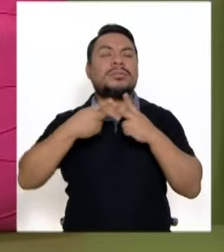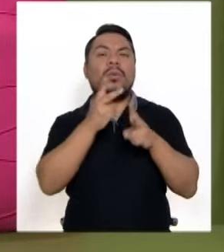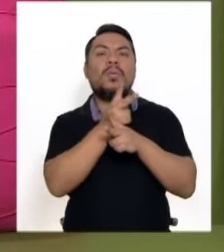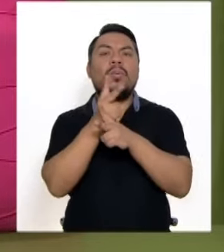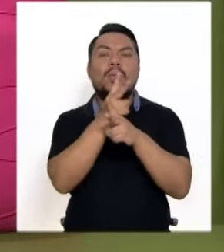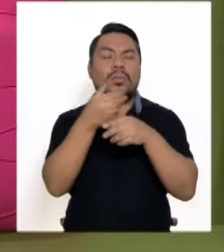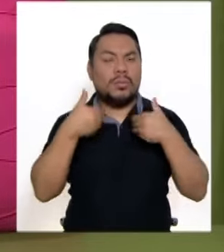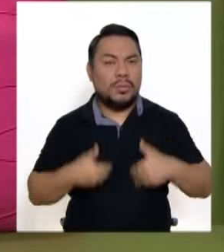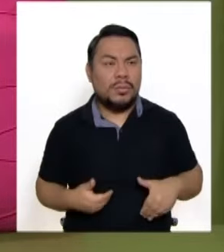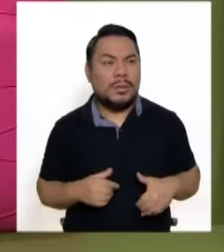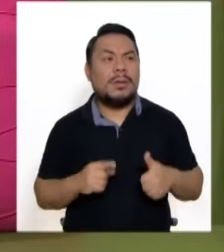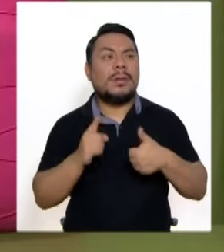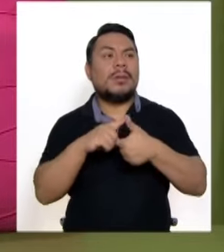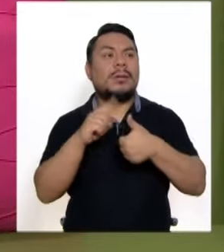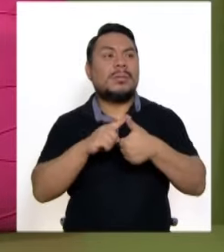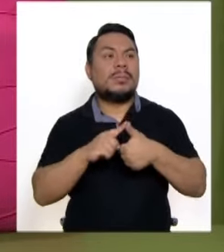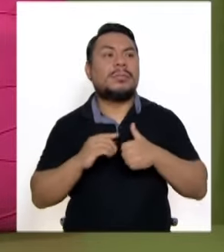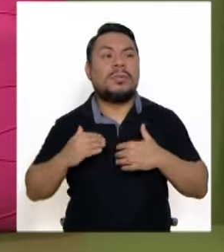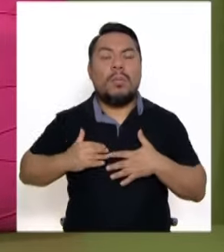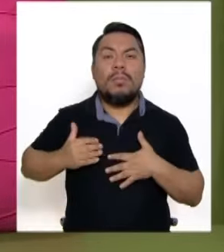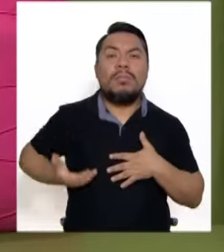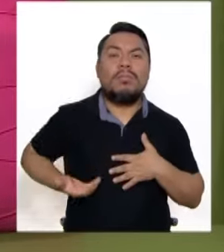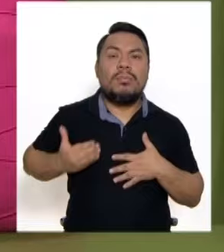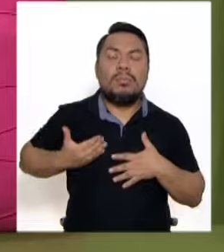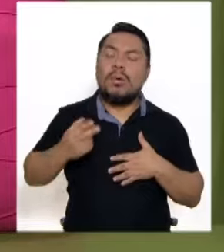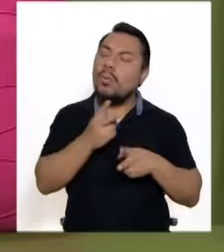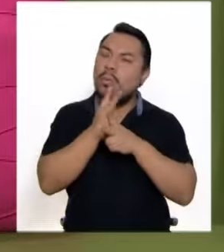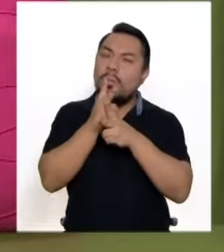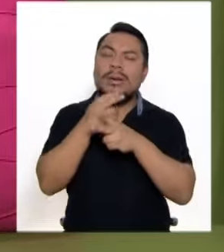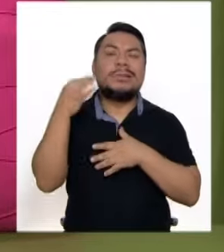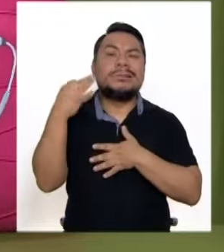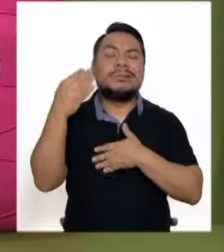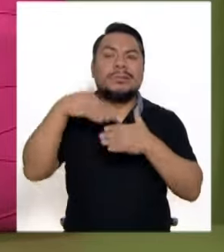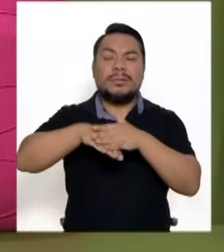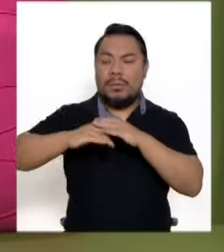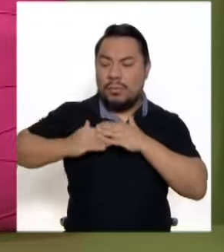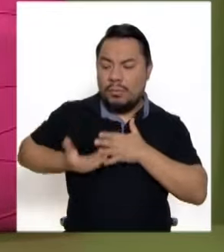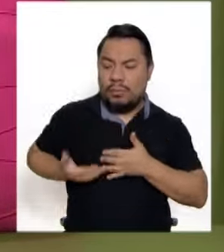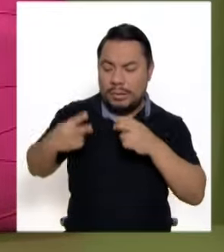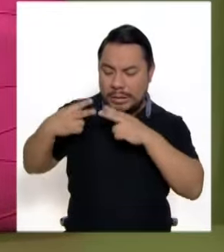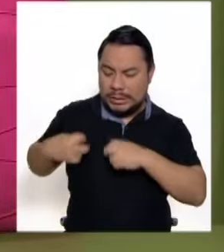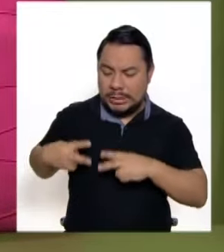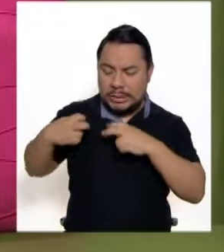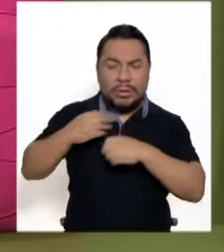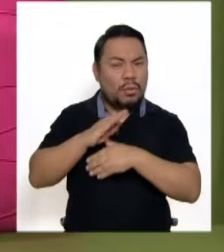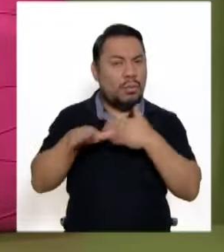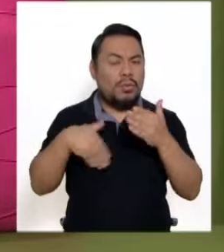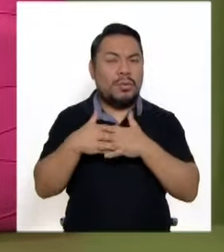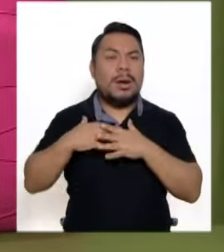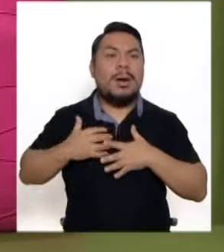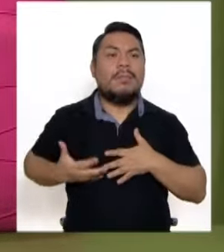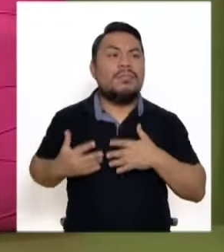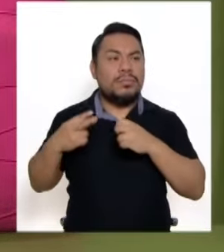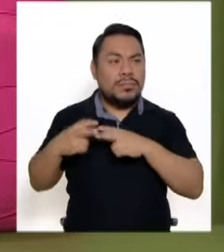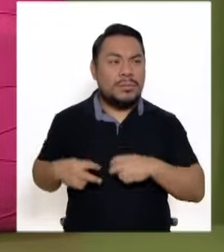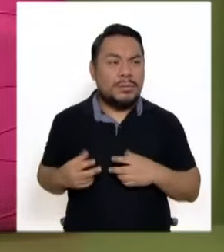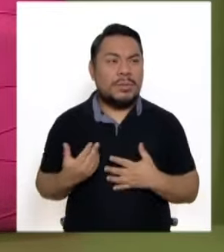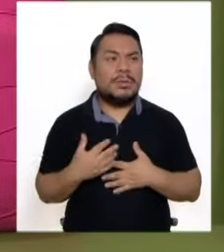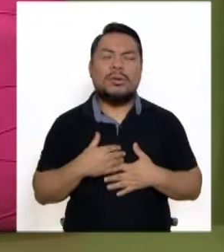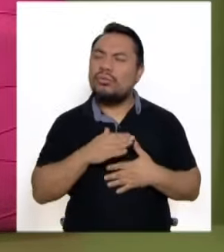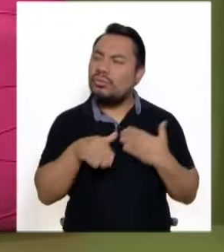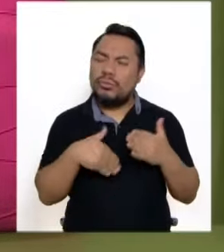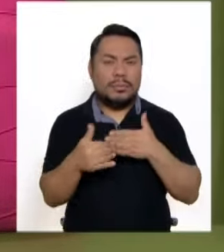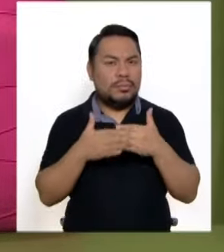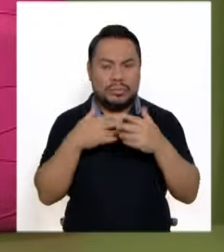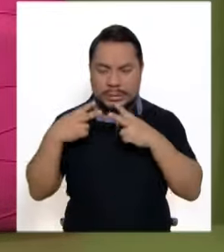Lo primero, cuidarse las mamas, mamografía. La mamografía permite ver todo lo que esté en la mama, que sea chiquitito.